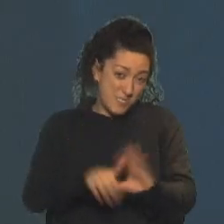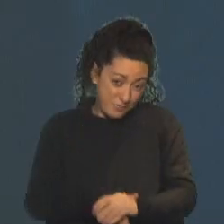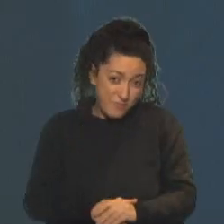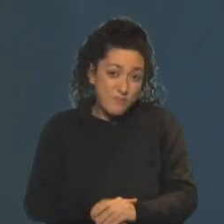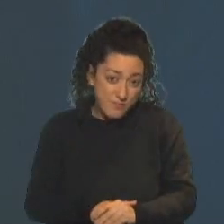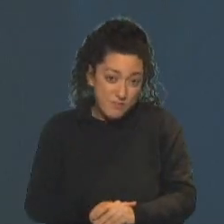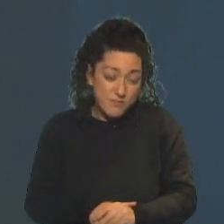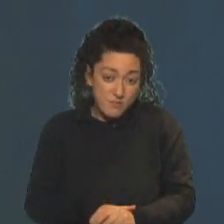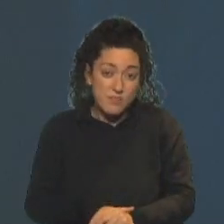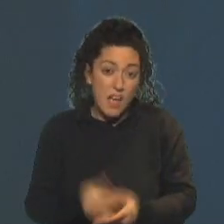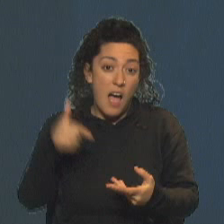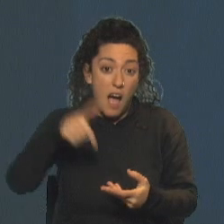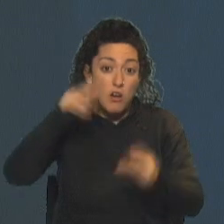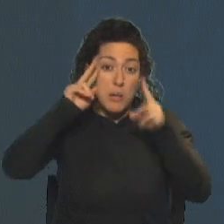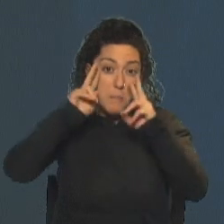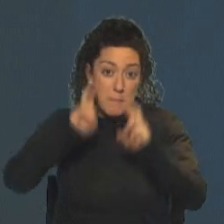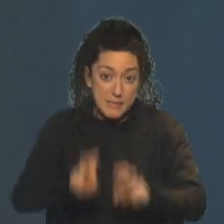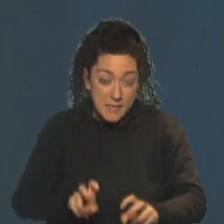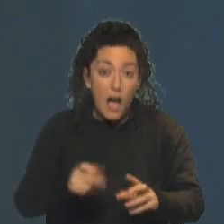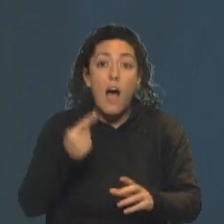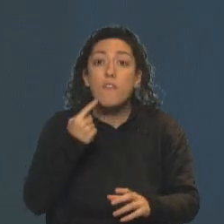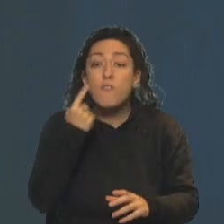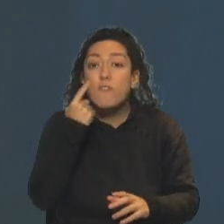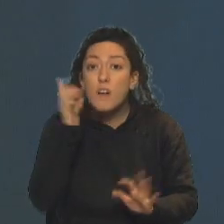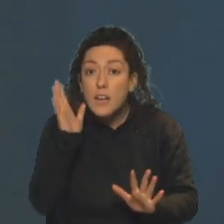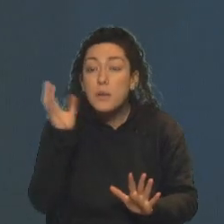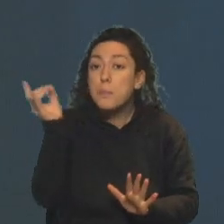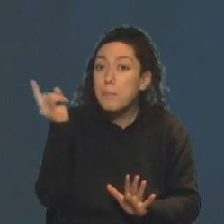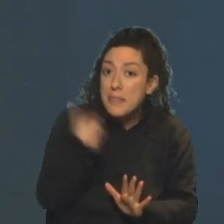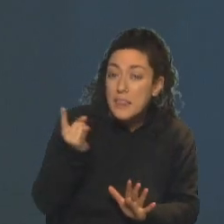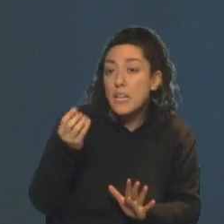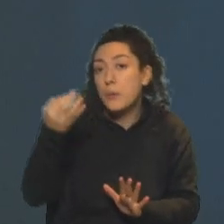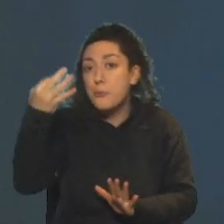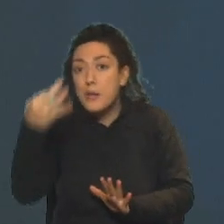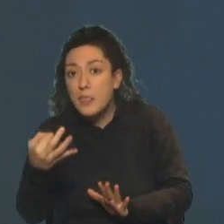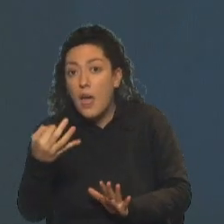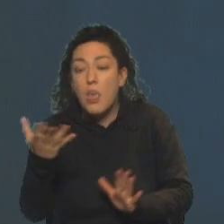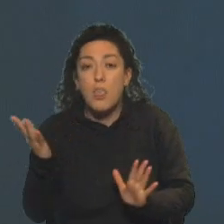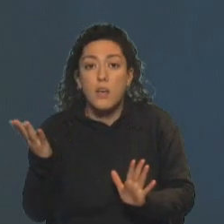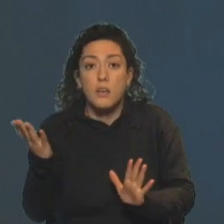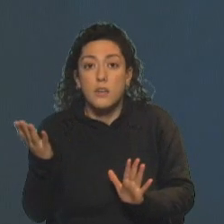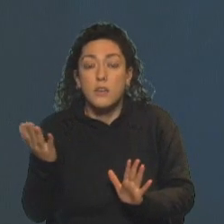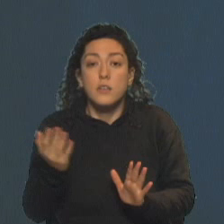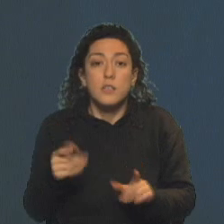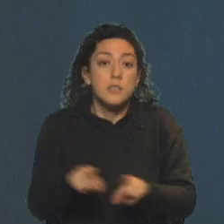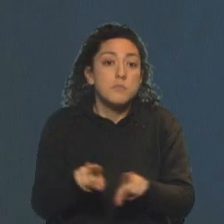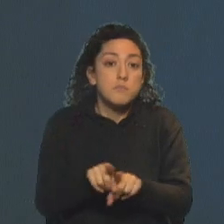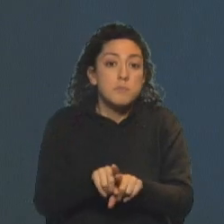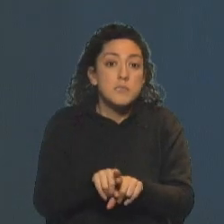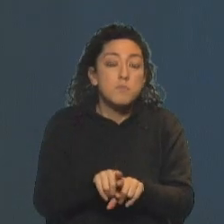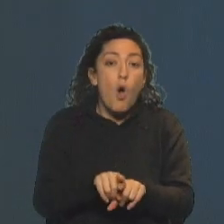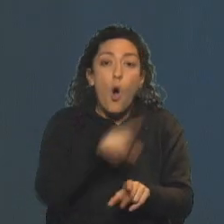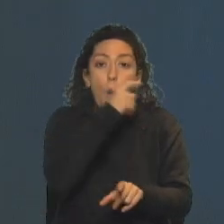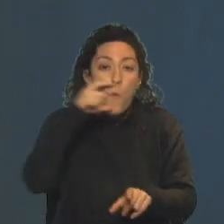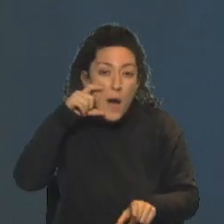lo están investigando para ver si mintió efectivamente o cuánto influyó el hecho de que les aconsejará por ejemplo utilizar barbijo